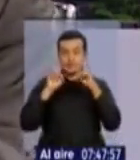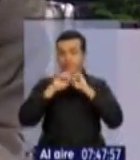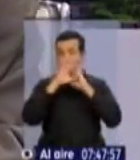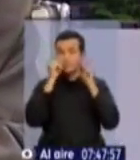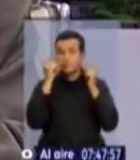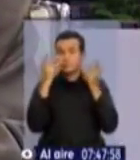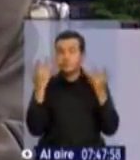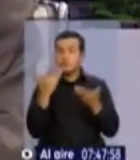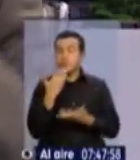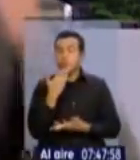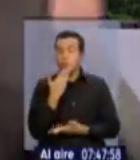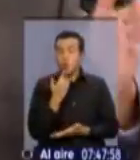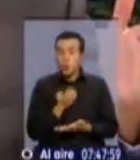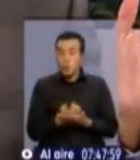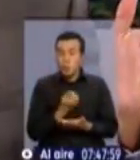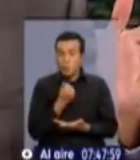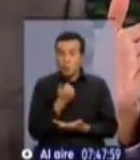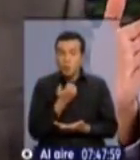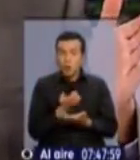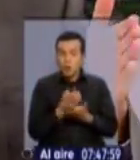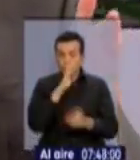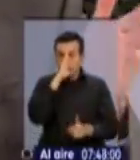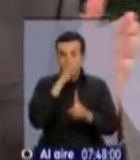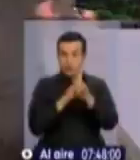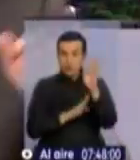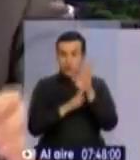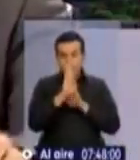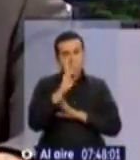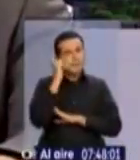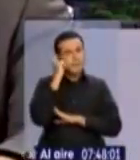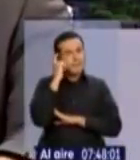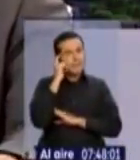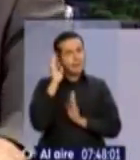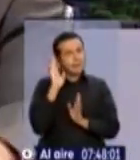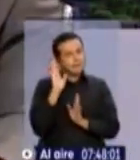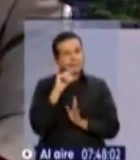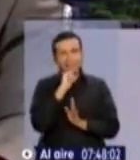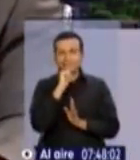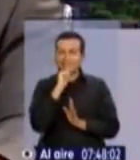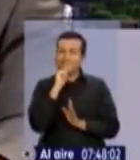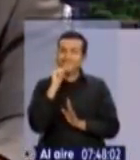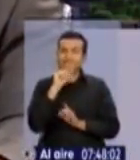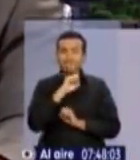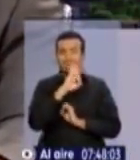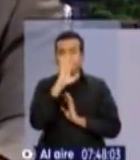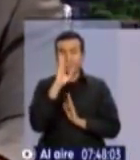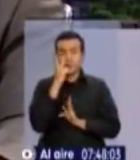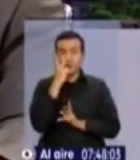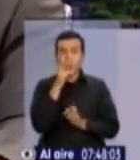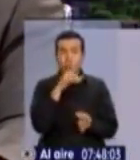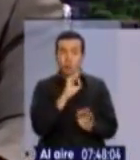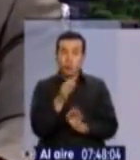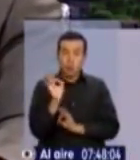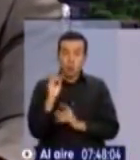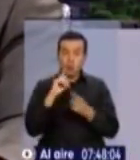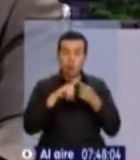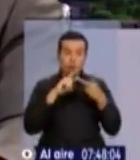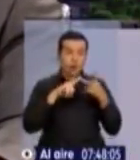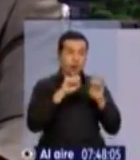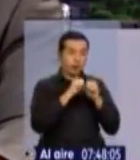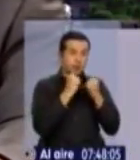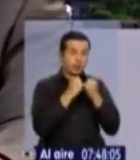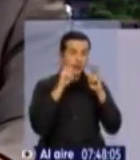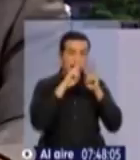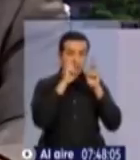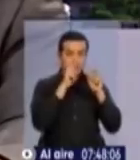económicas de apuntala en estos objetivos y a mí me parece que ahí hay que ver con precisión dos claros ejes el tema social vinculado con el planto